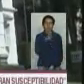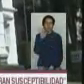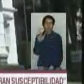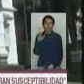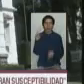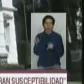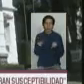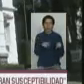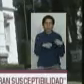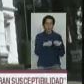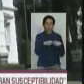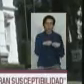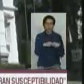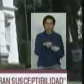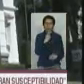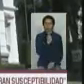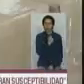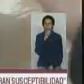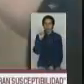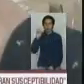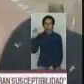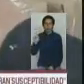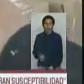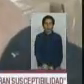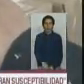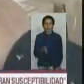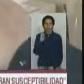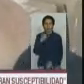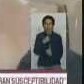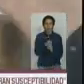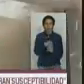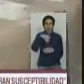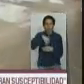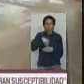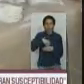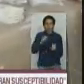35 denuncias en el órgano electoral, a 6 meses de las elecciones generales.